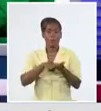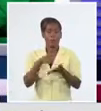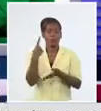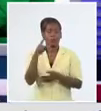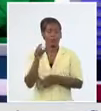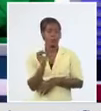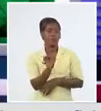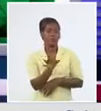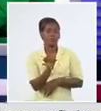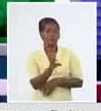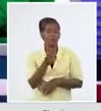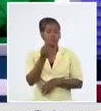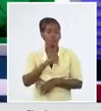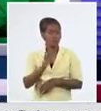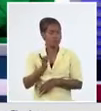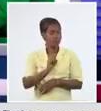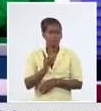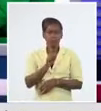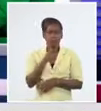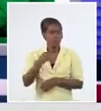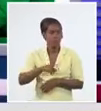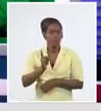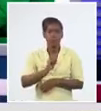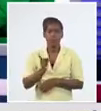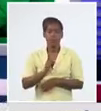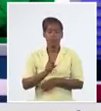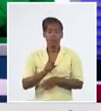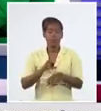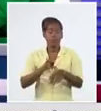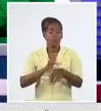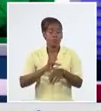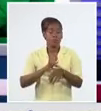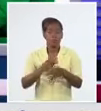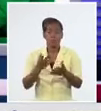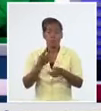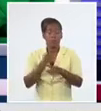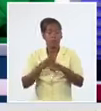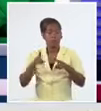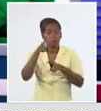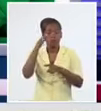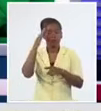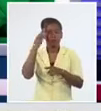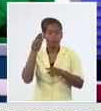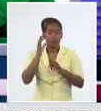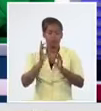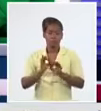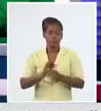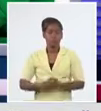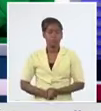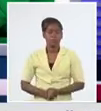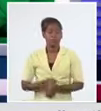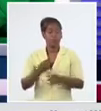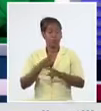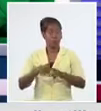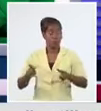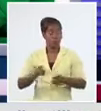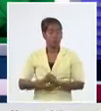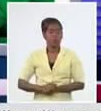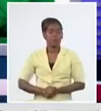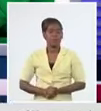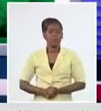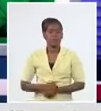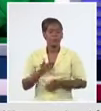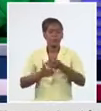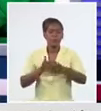salud. La familia que puede hacer el ingreso domiciliario es algo que echado a andar. Igualmente es un proceso que tiene que